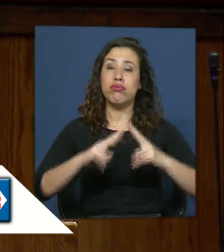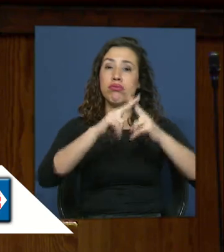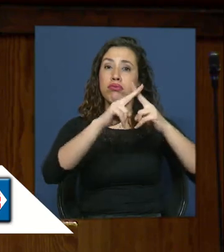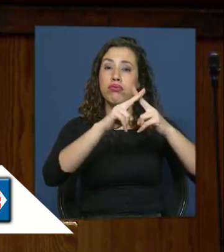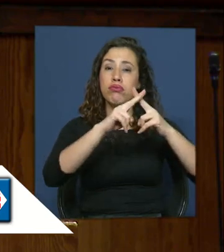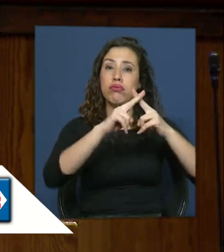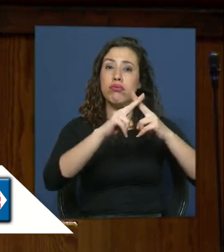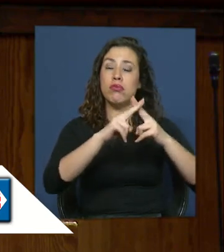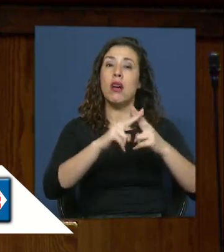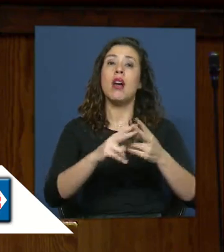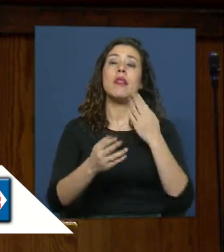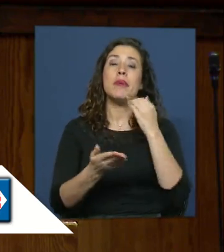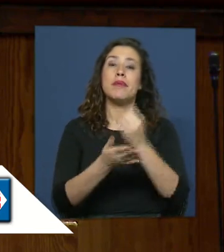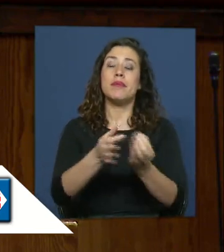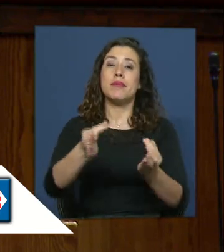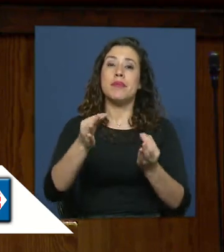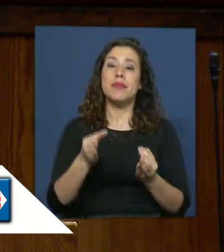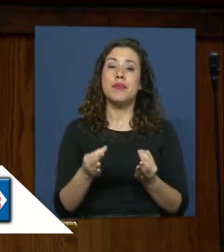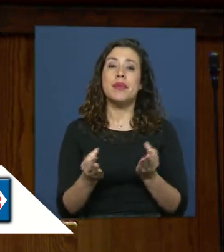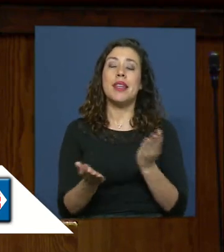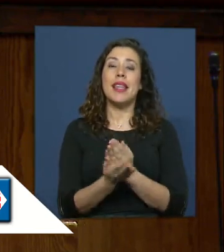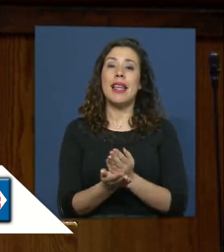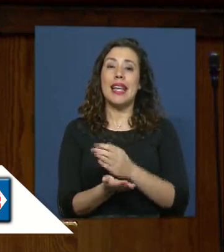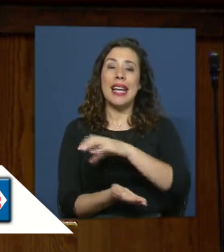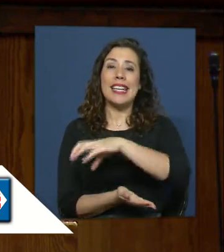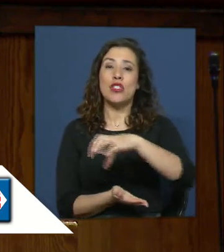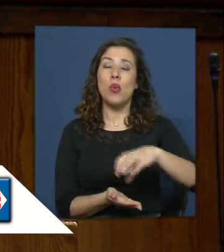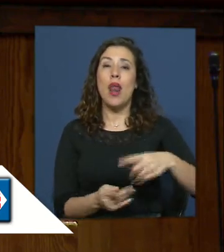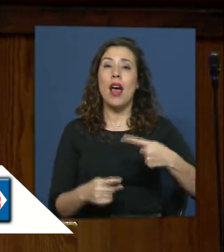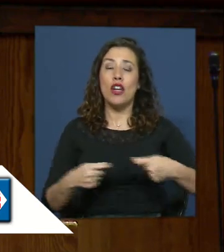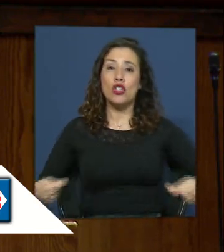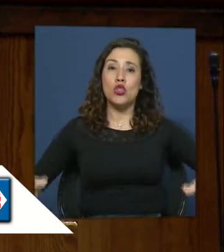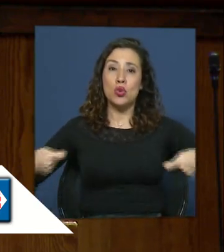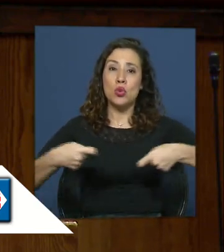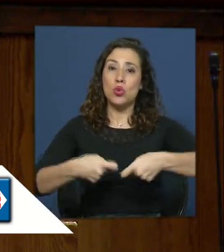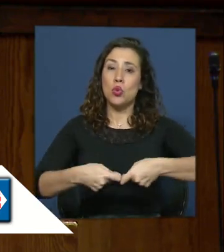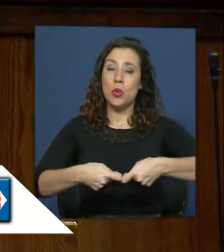y recepción a establecimientos educacionales subvencionados.